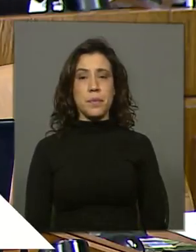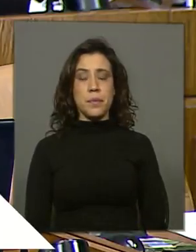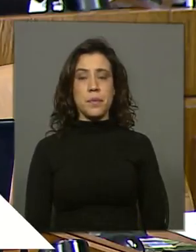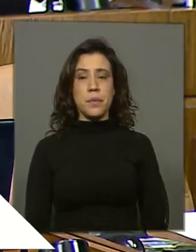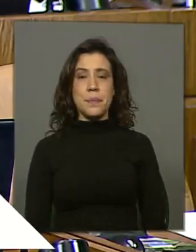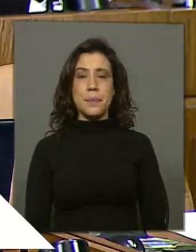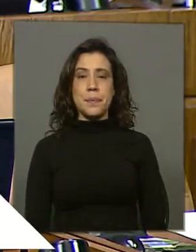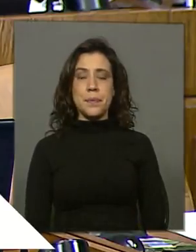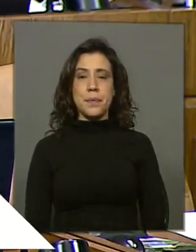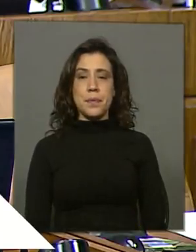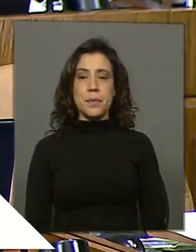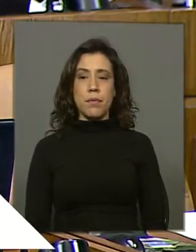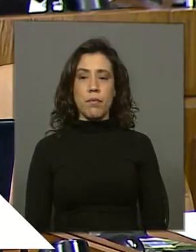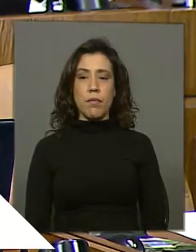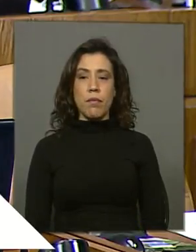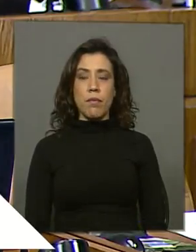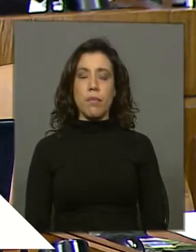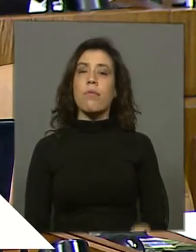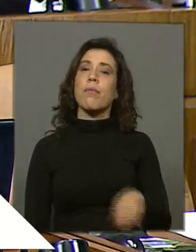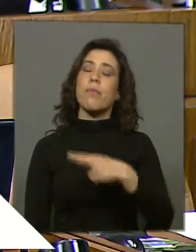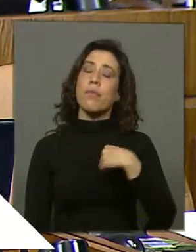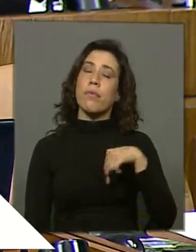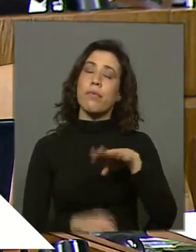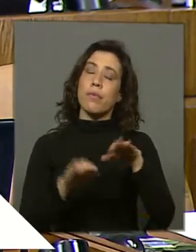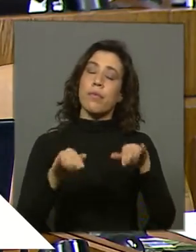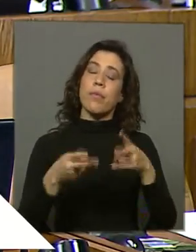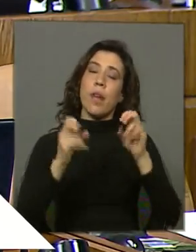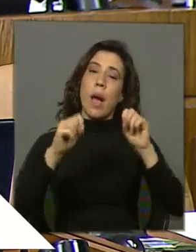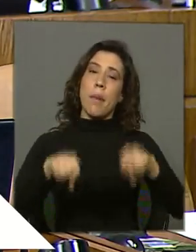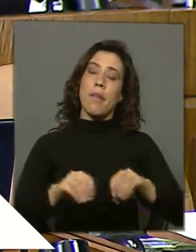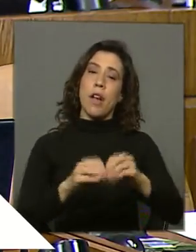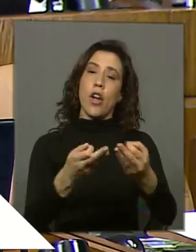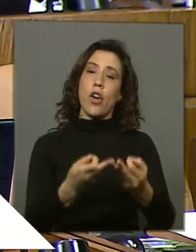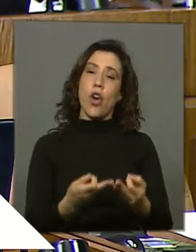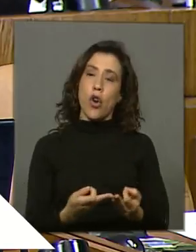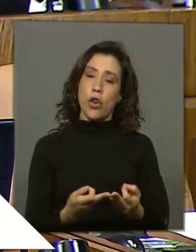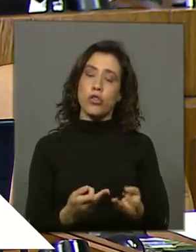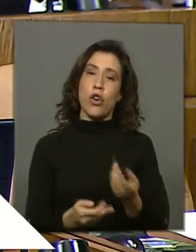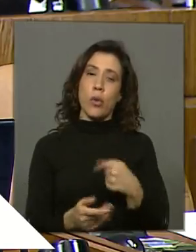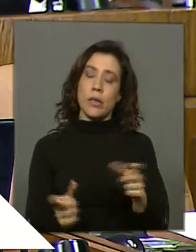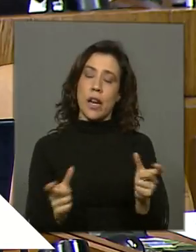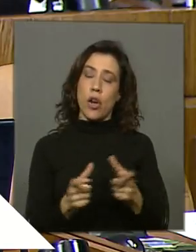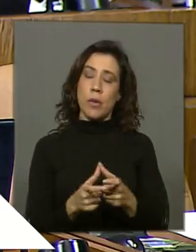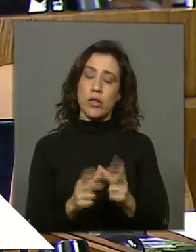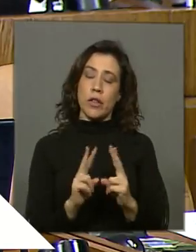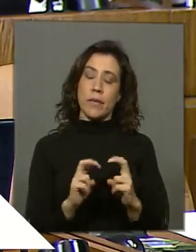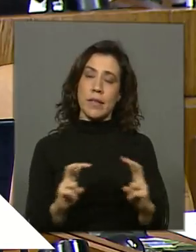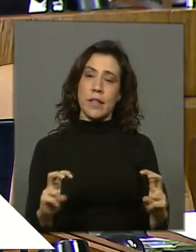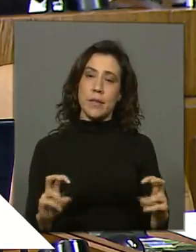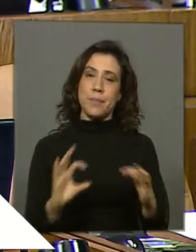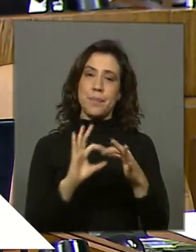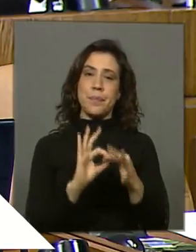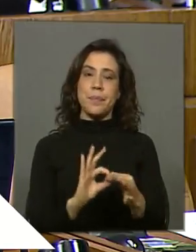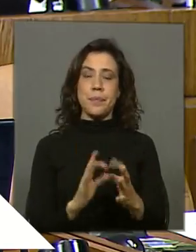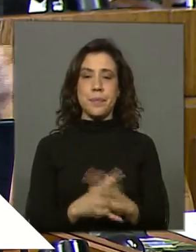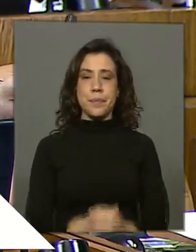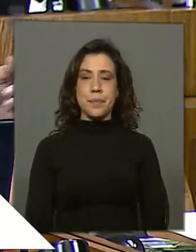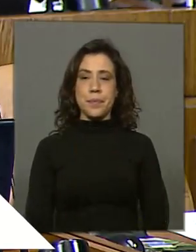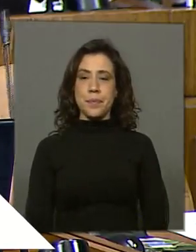presidente nosotros llamamos a aprobar las conclusiones de nuestra comisión investigadora muchas gracias